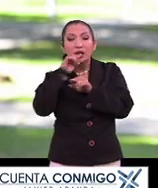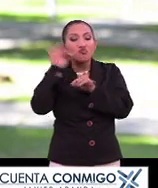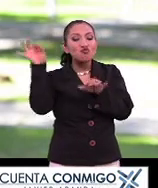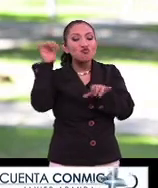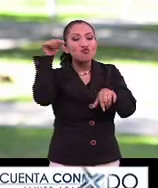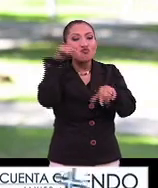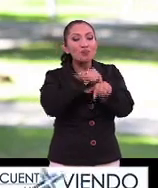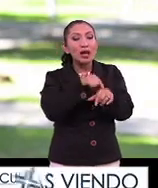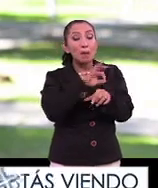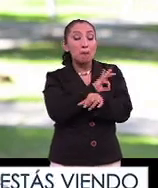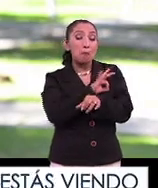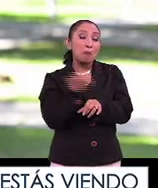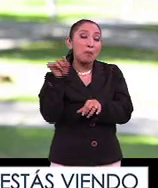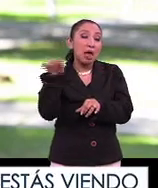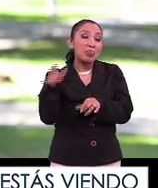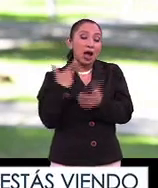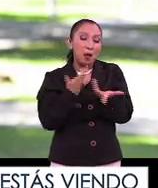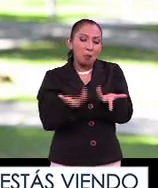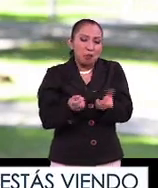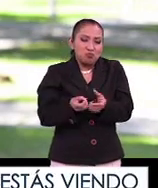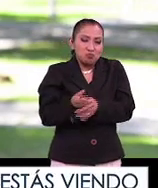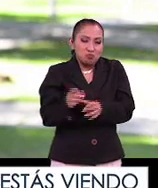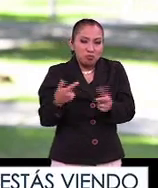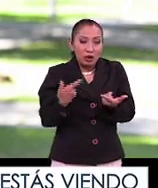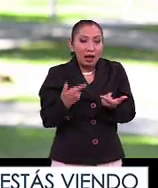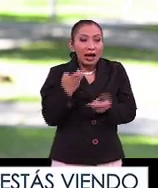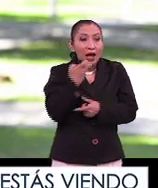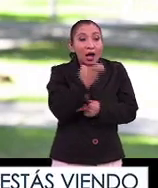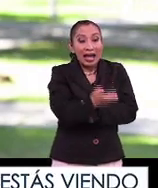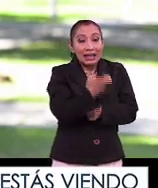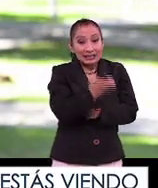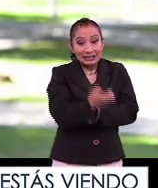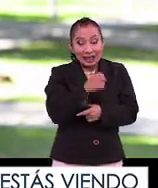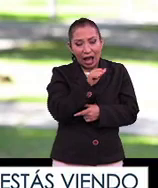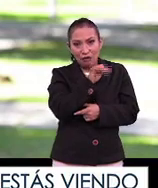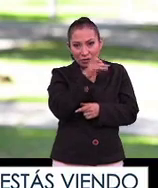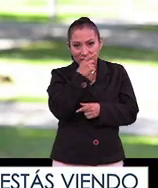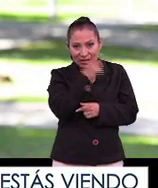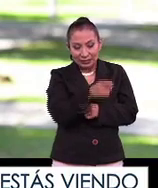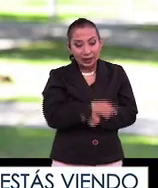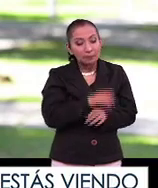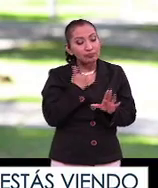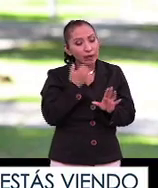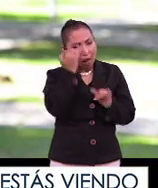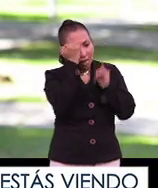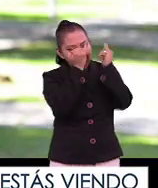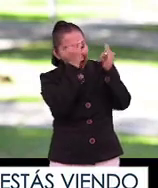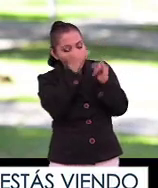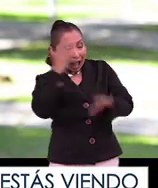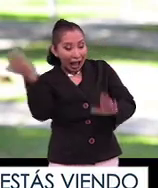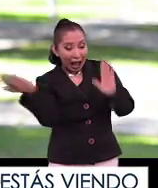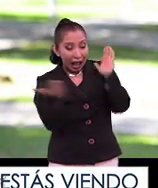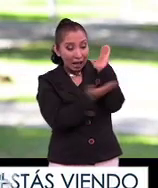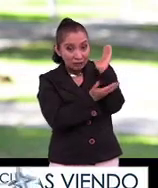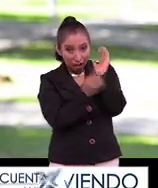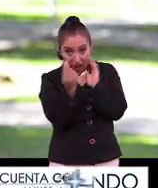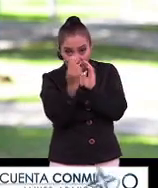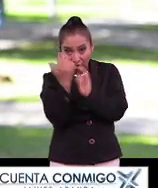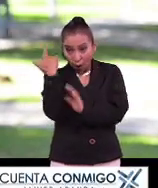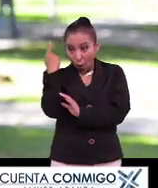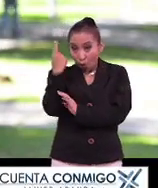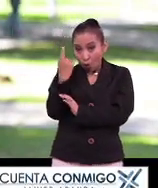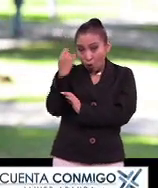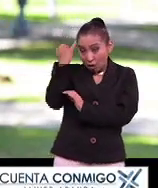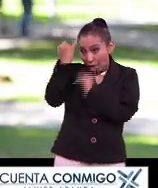colibríes pudieran ser una refutación. O este aforismo que dice: La invención del hacha no requirió de un